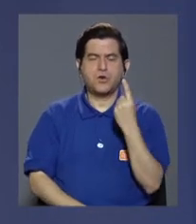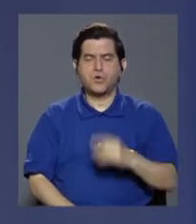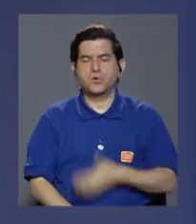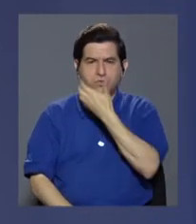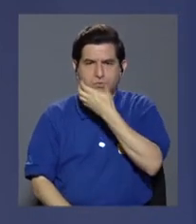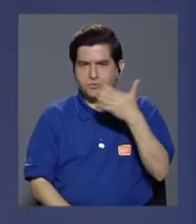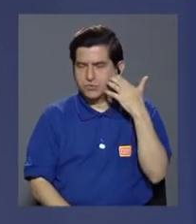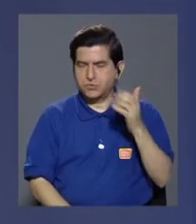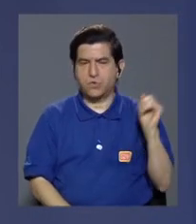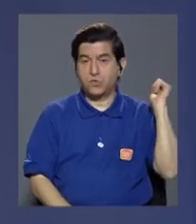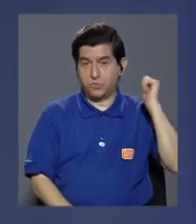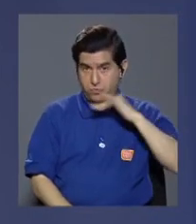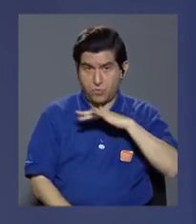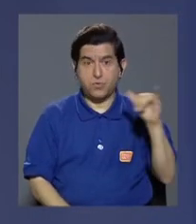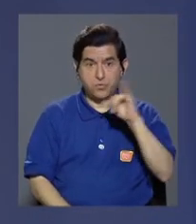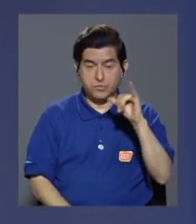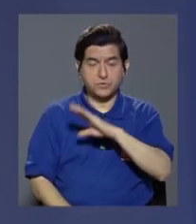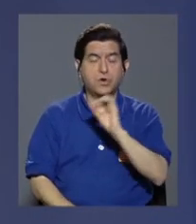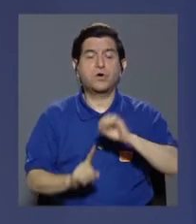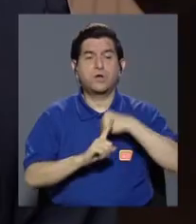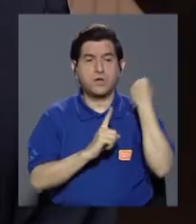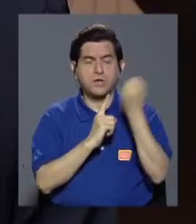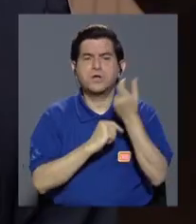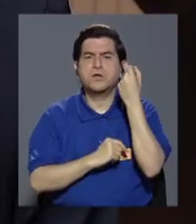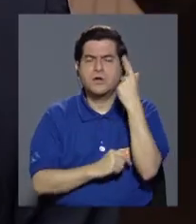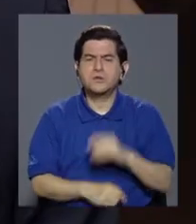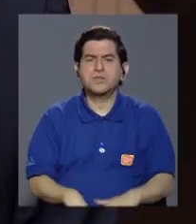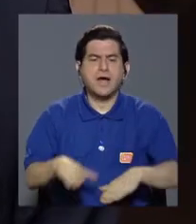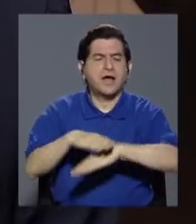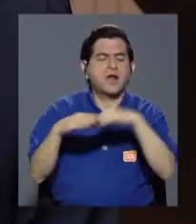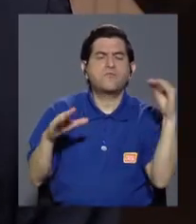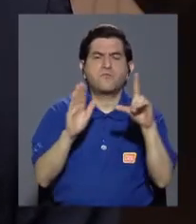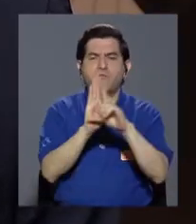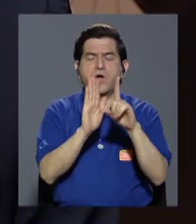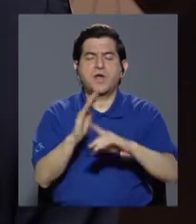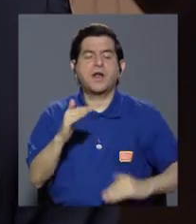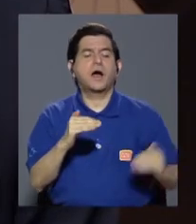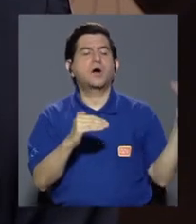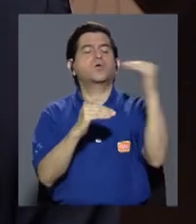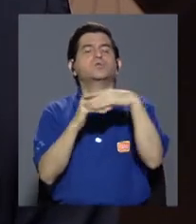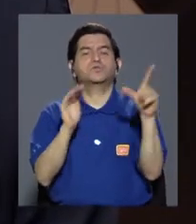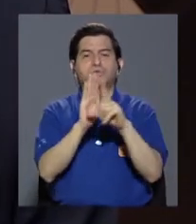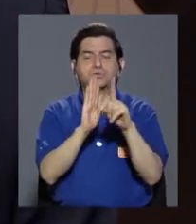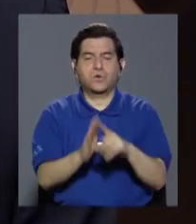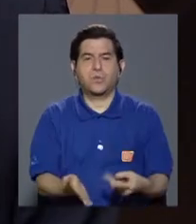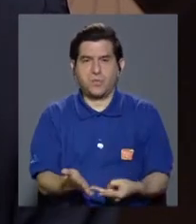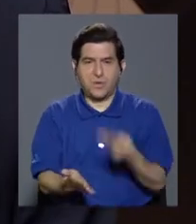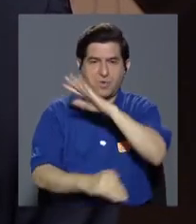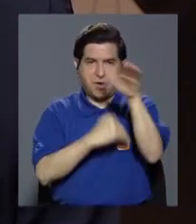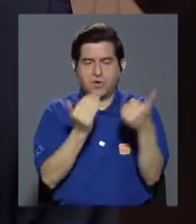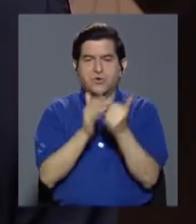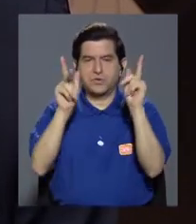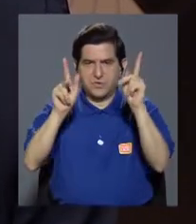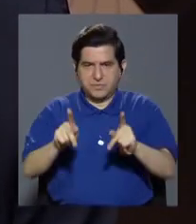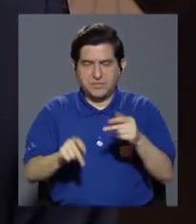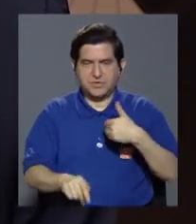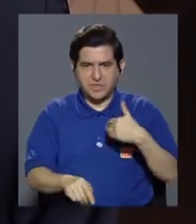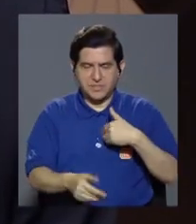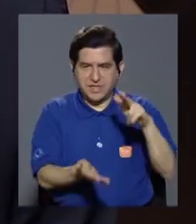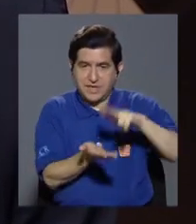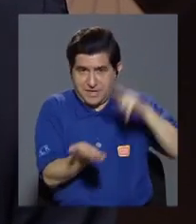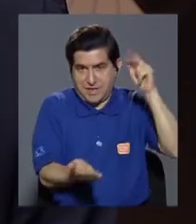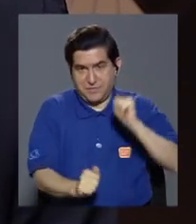también la corrupción y la manera como la sociedad entendió que estar fuera de la ley o por encima de la ley era un valor que todos teníamos que